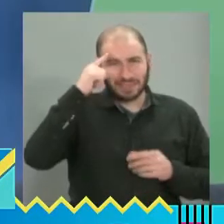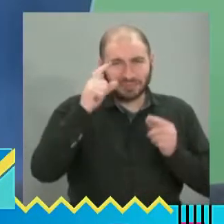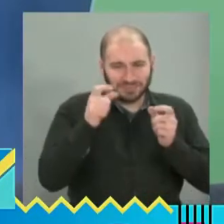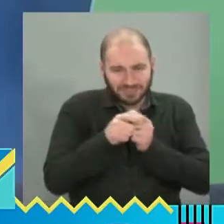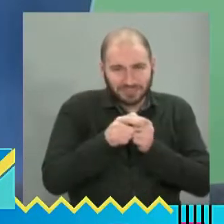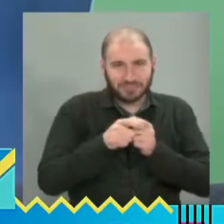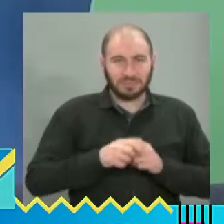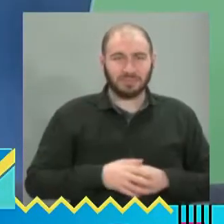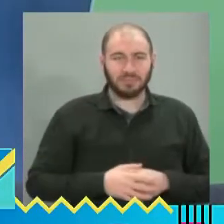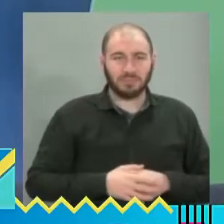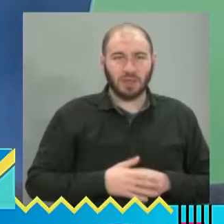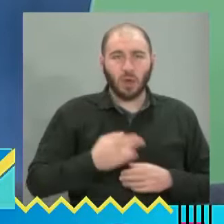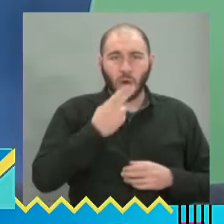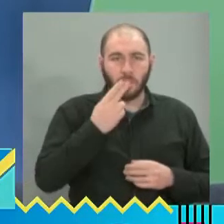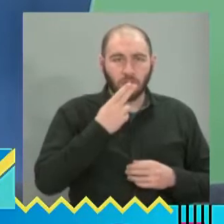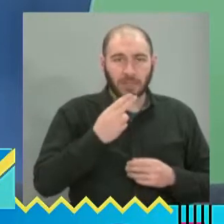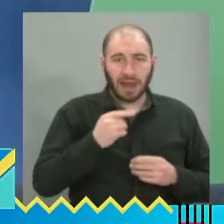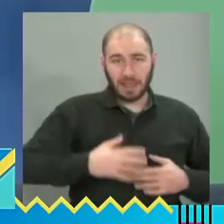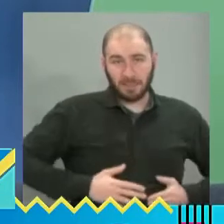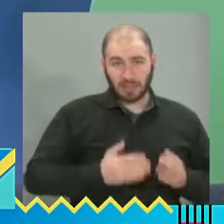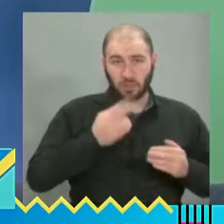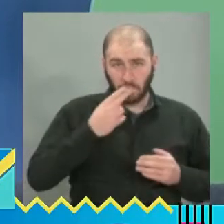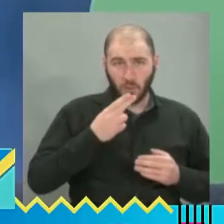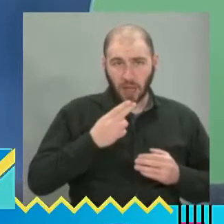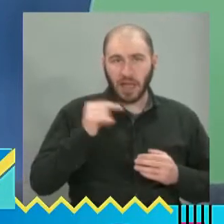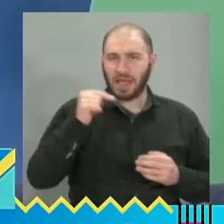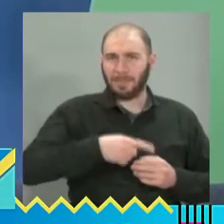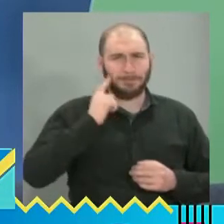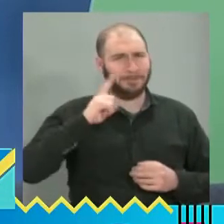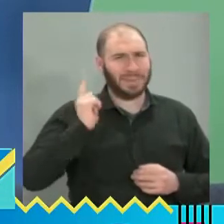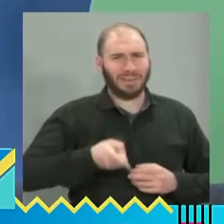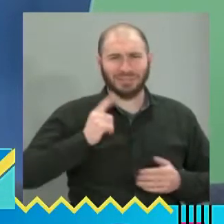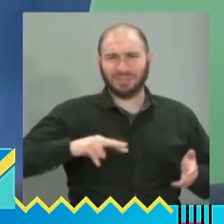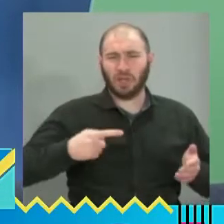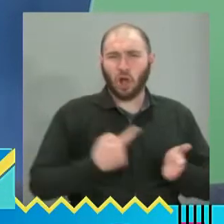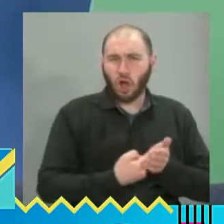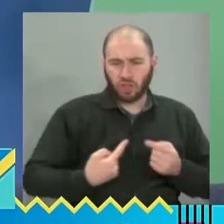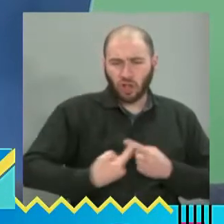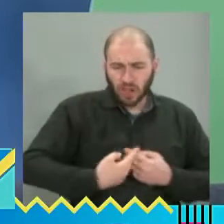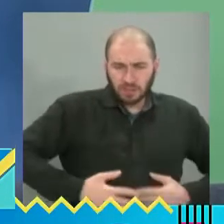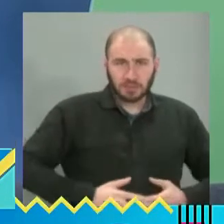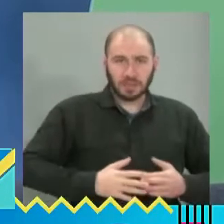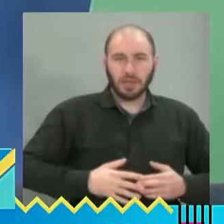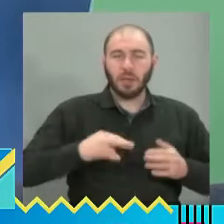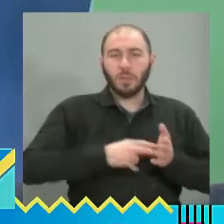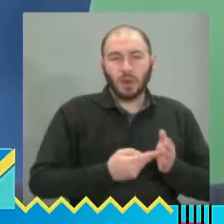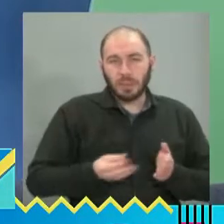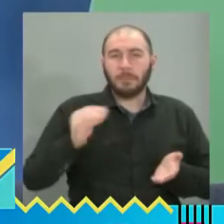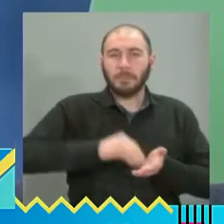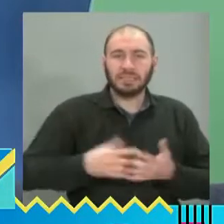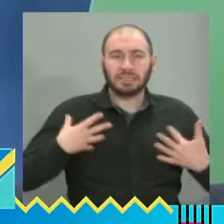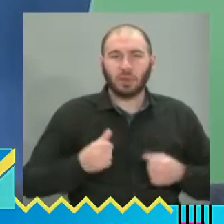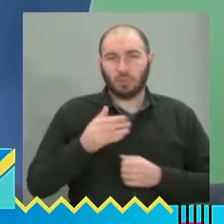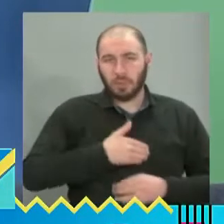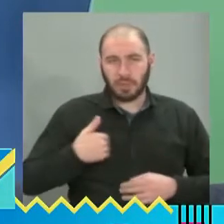cabeza. Es decir, que fumar tabaco durante el embarazo es altamente perjudicial para el feto, más allá de todo el impacto que tiene sobre la